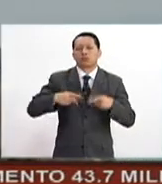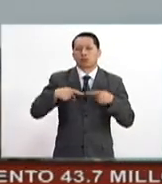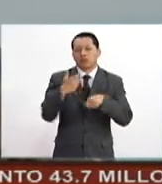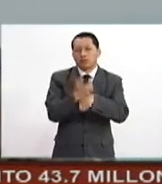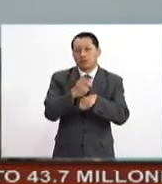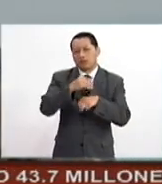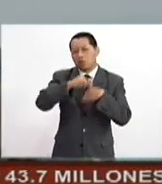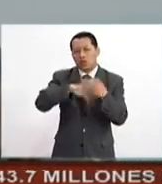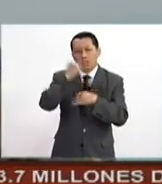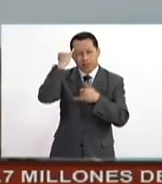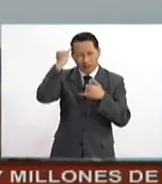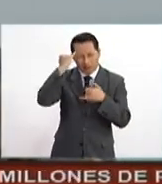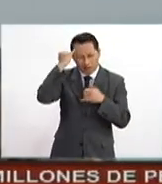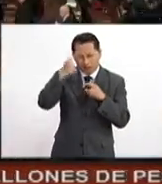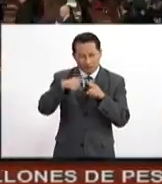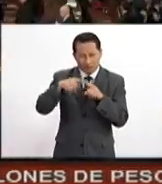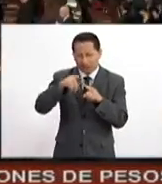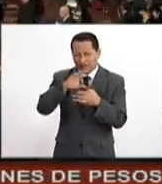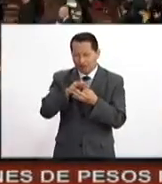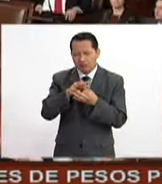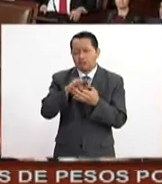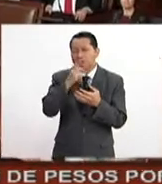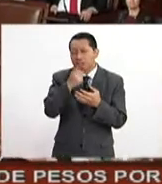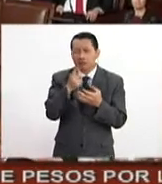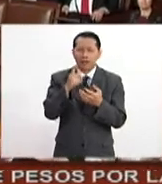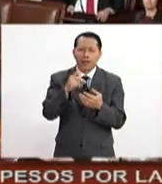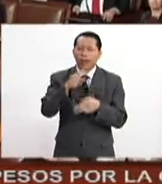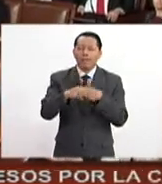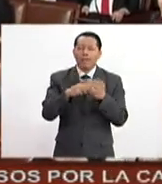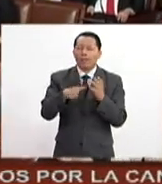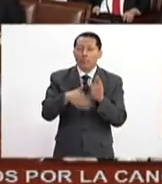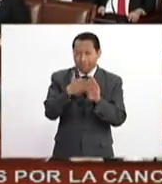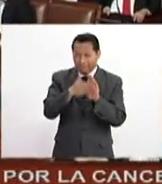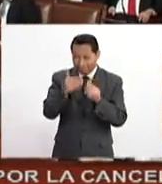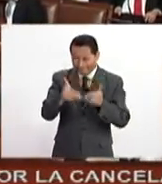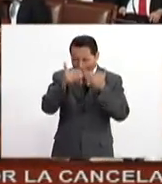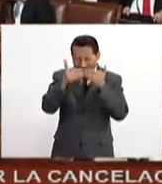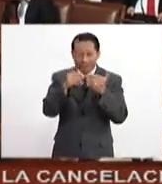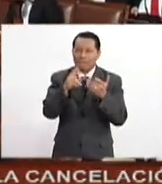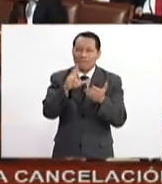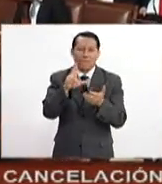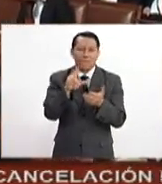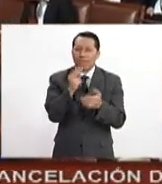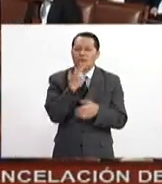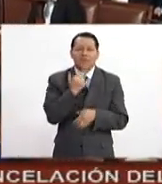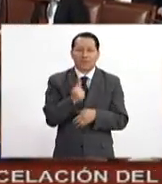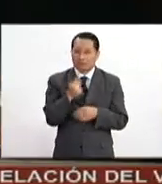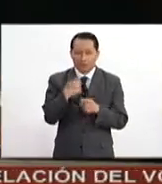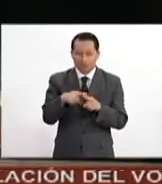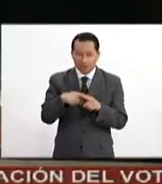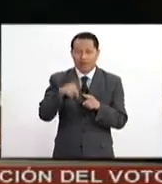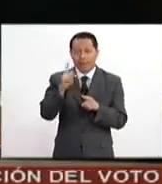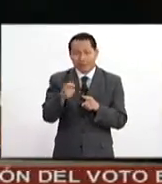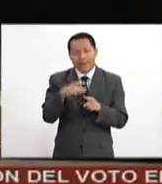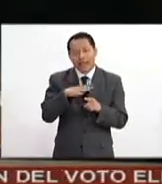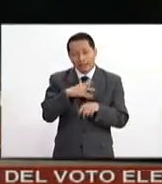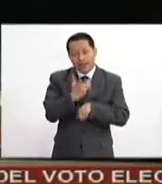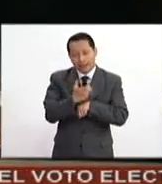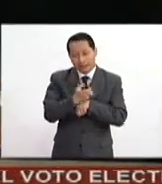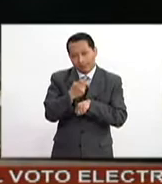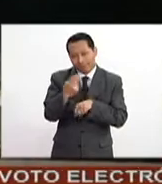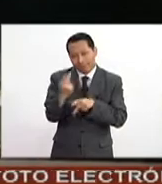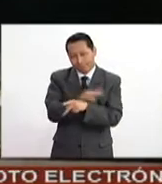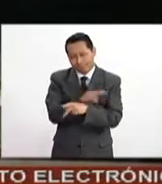las ideologías creen que el muro sería inefectivo y que hay otras maneras de tratar de buscar el control de la frontera. Y es parte del debate de Estados Unidos, Omar